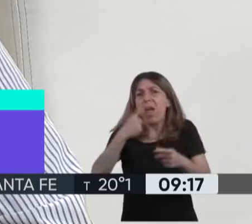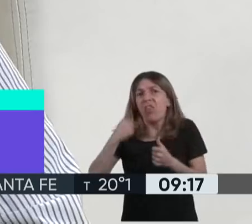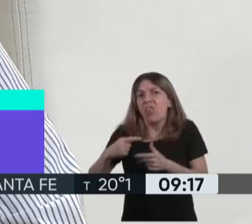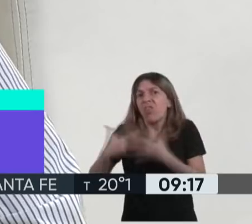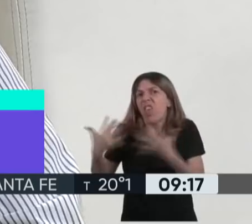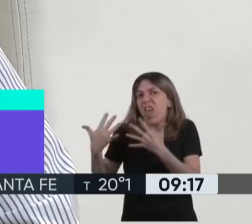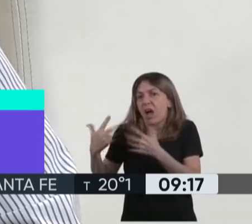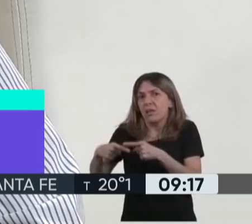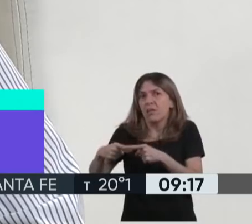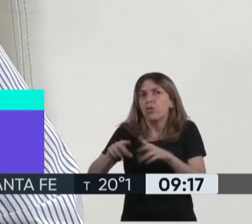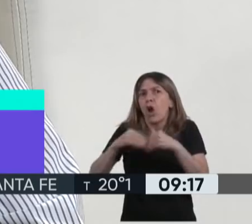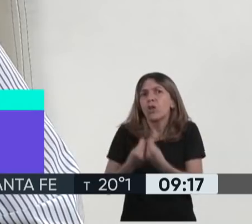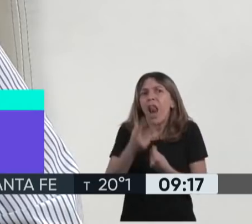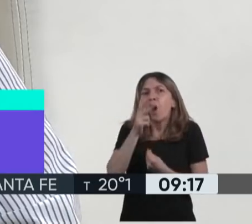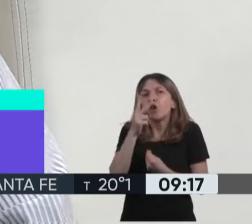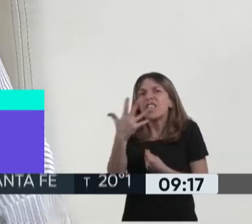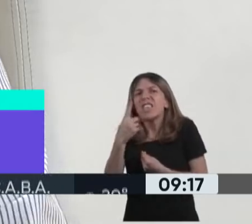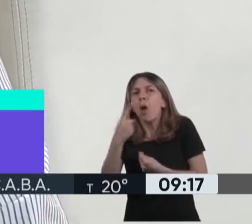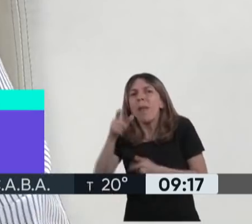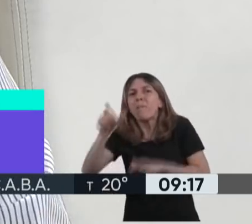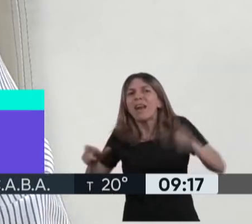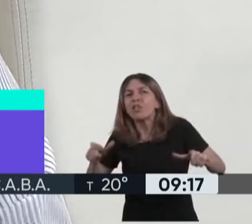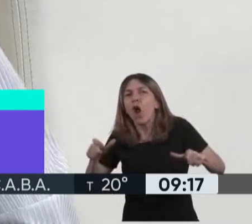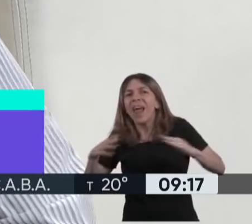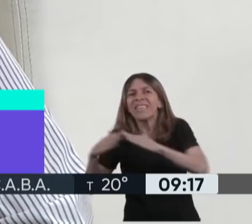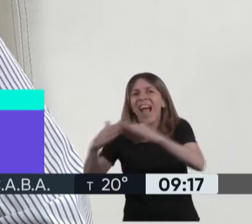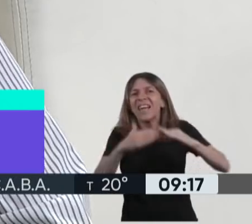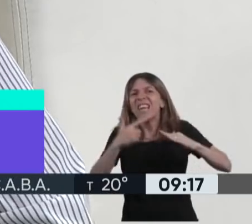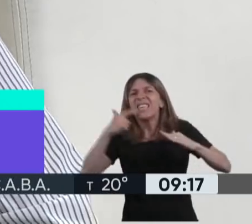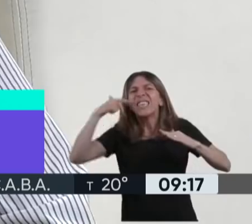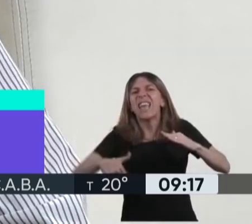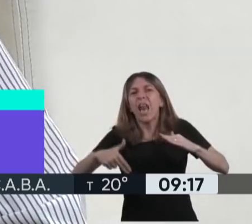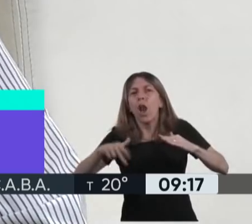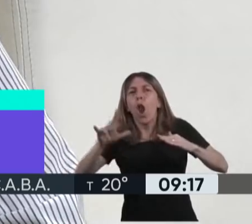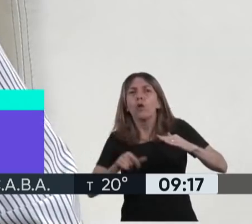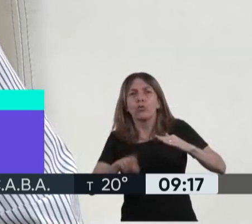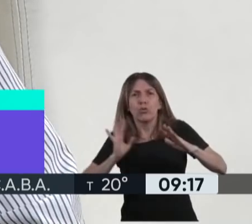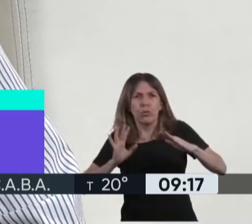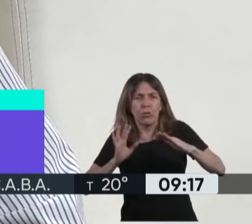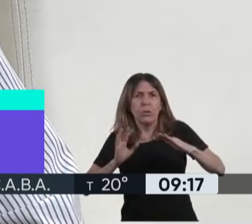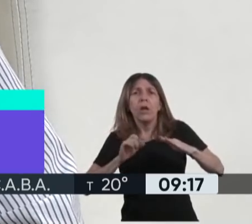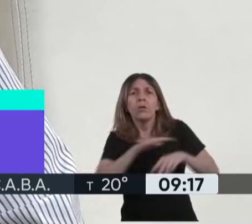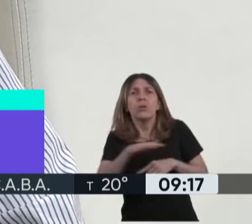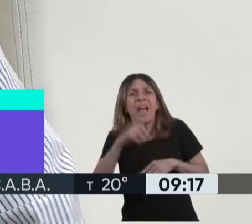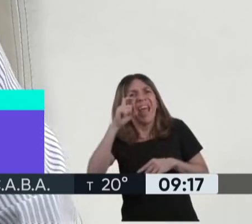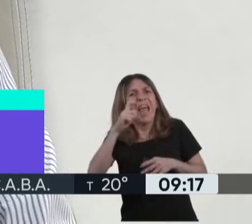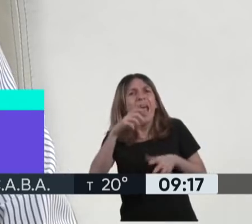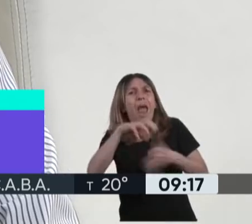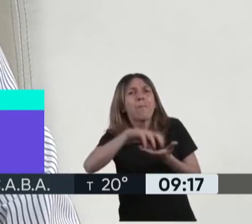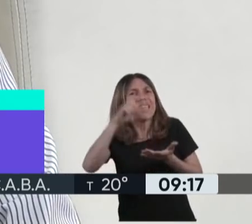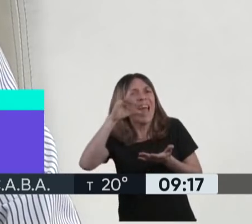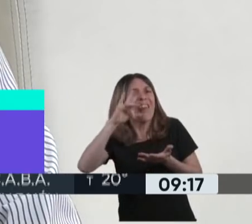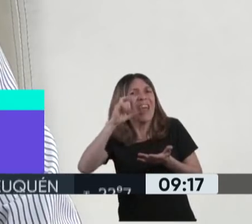corte de energía. Llegó a haber 85.000 usuarios sin luz en el área de Edesur. ¿Cómo avanza el control por parte del ENRE en este